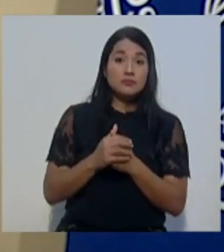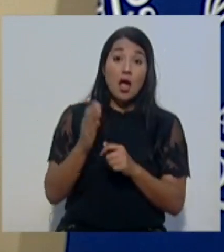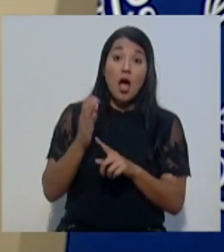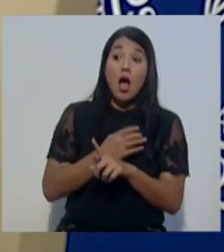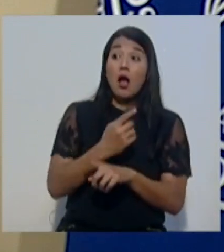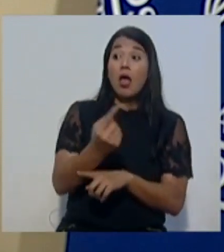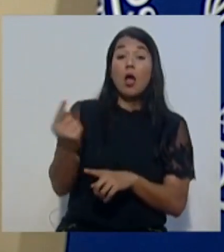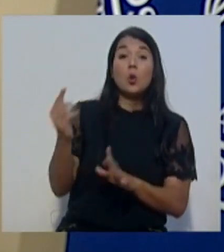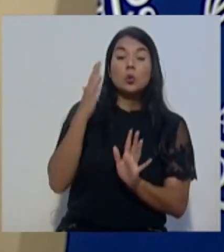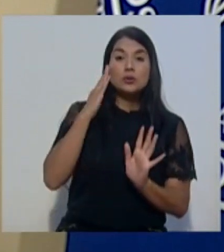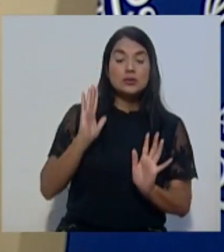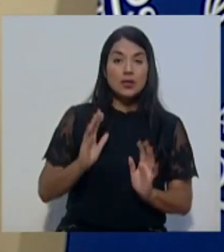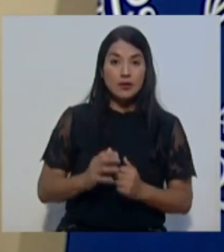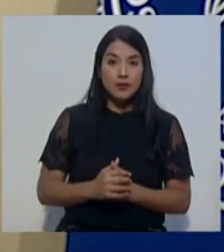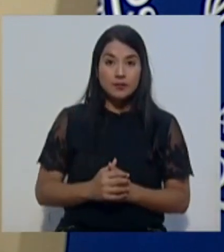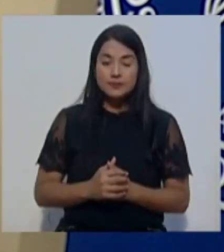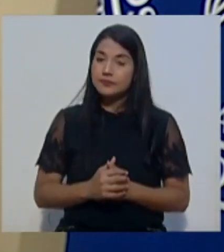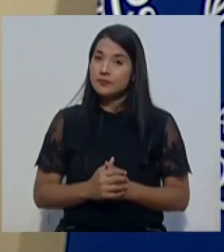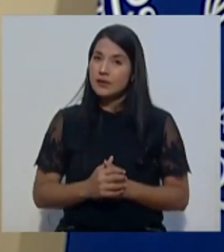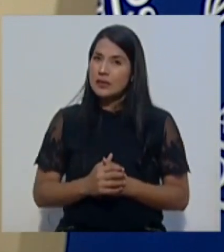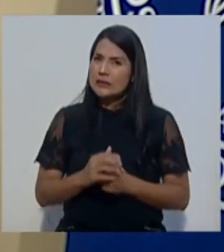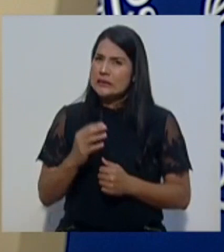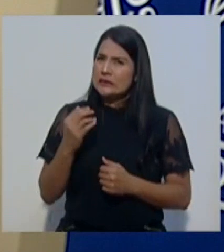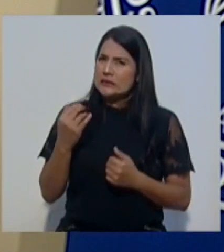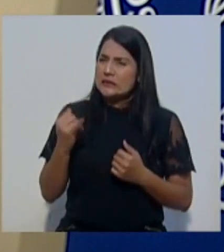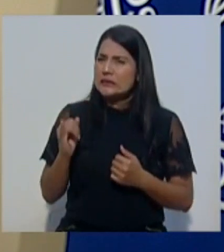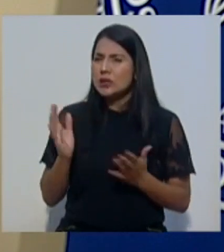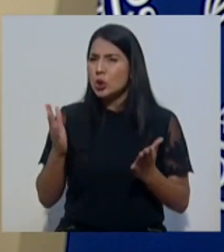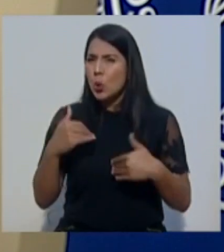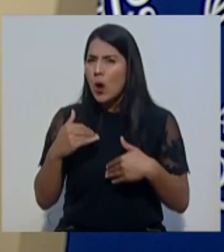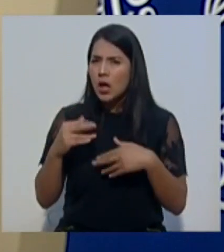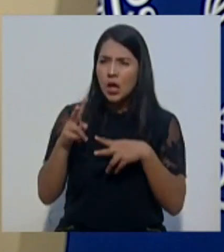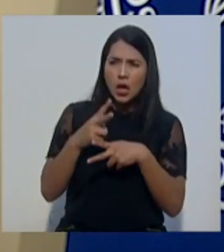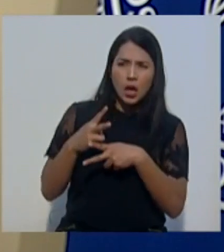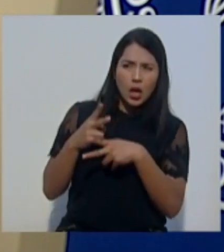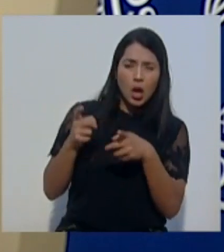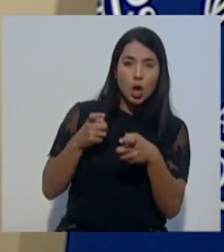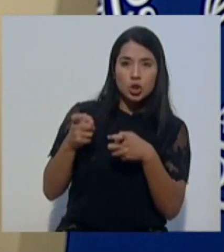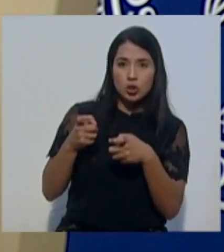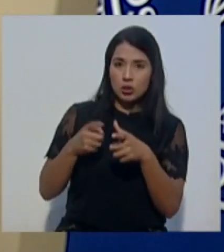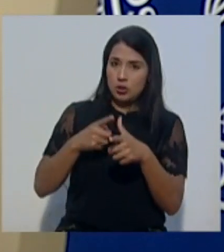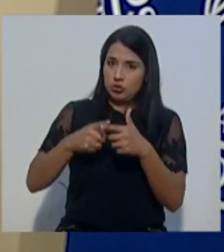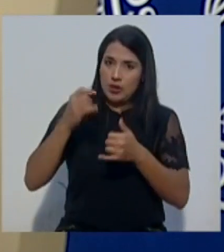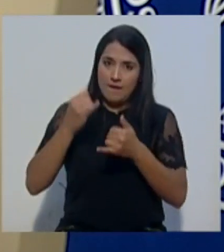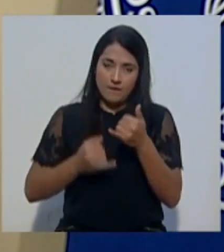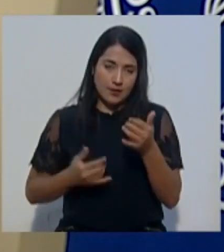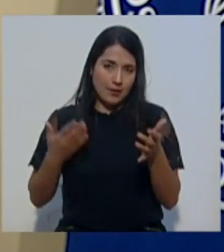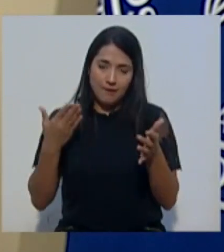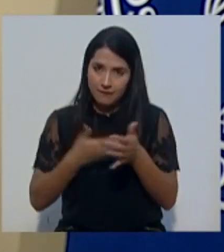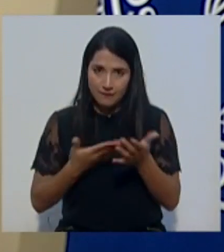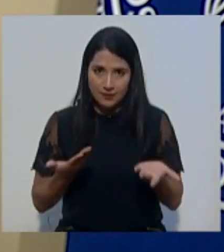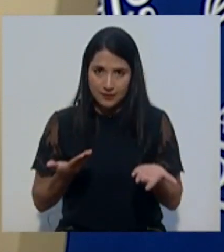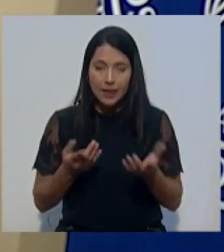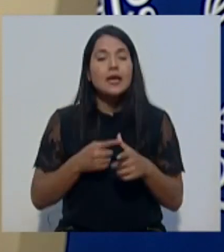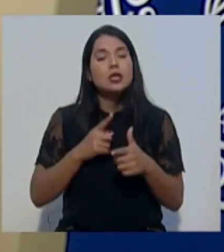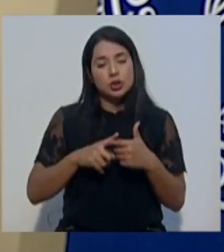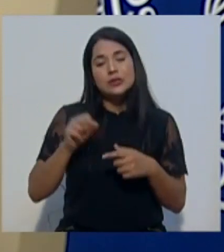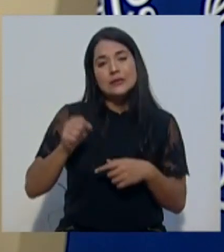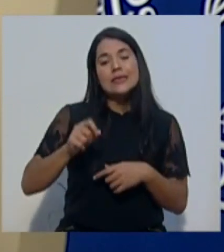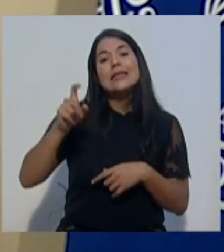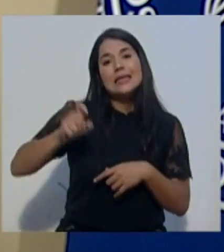quien es cada quien, pero que no haya supervisión o controles, y eso termina más bien afectando. Entonces tiene que haber